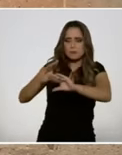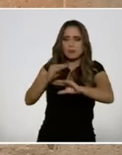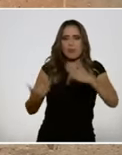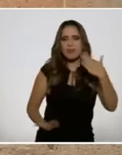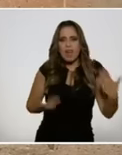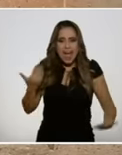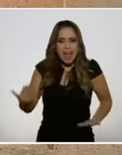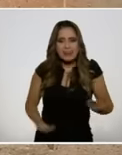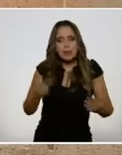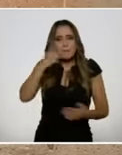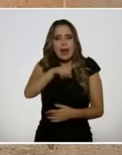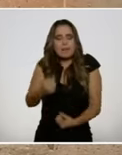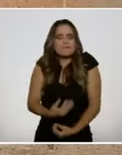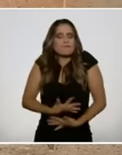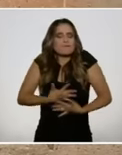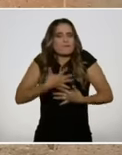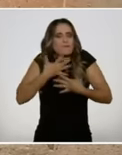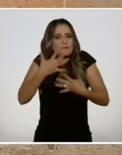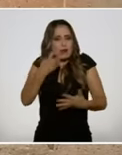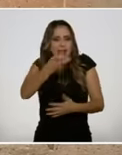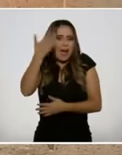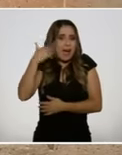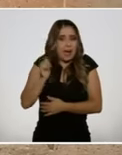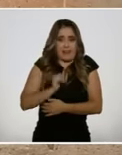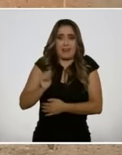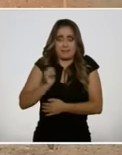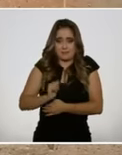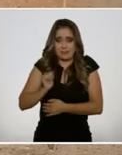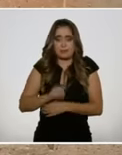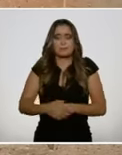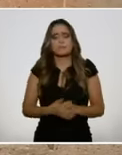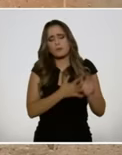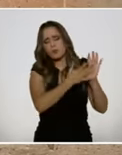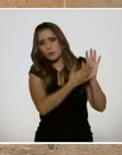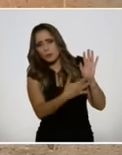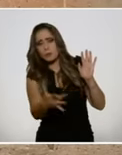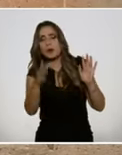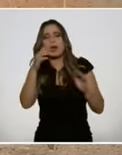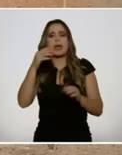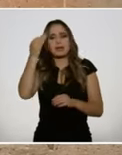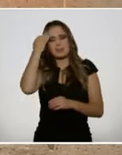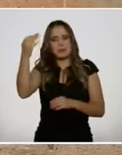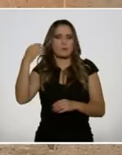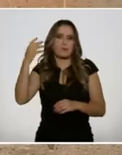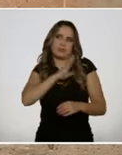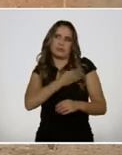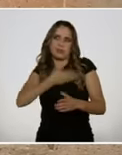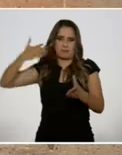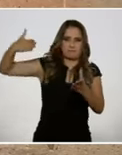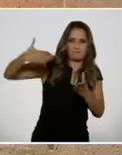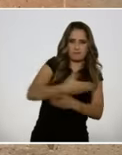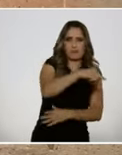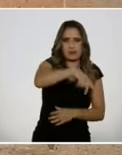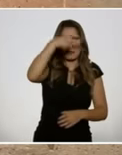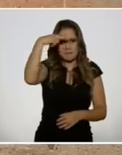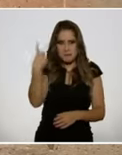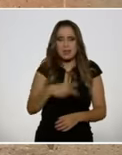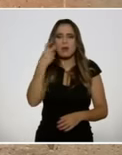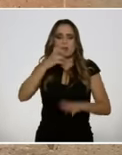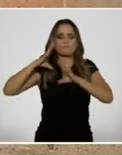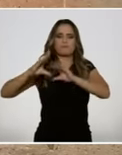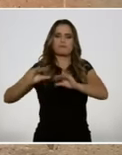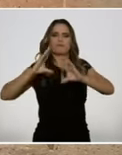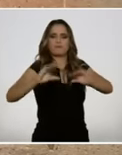para el espíritu de los seres humanos. Posteriormente, durante el periodo virreinal, las órdenes religiosas tuvieron un papel destacado